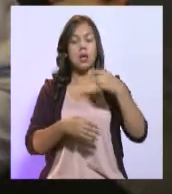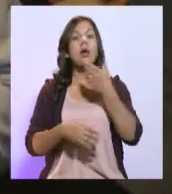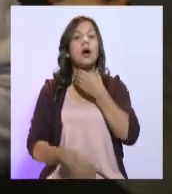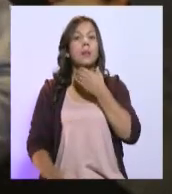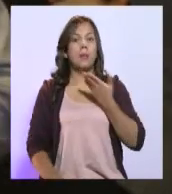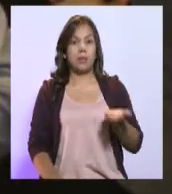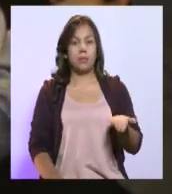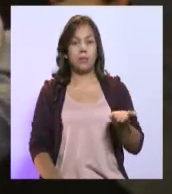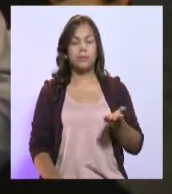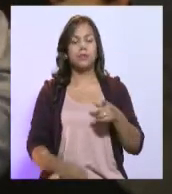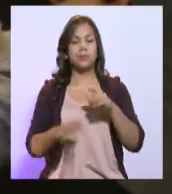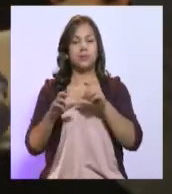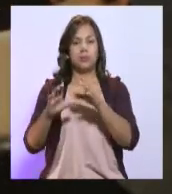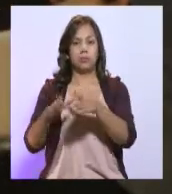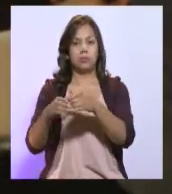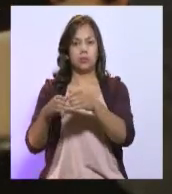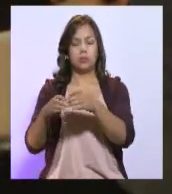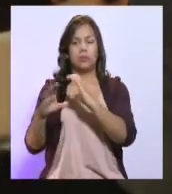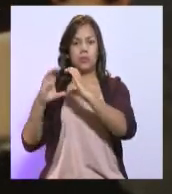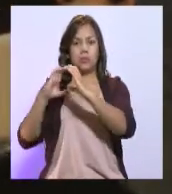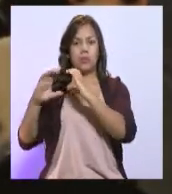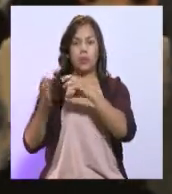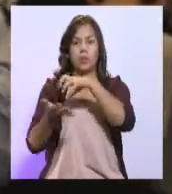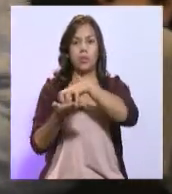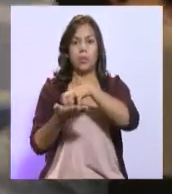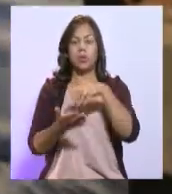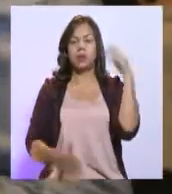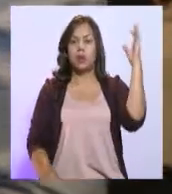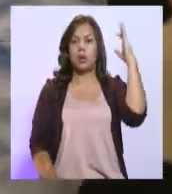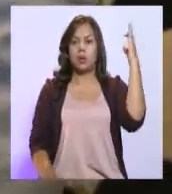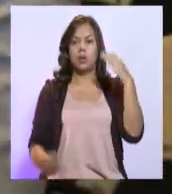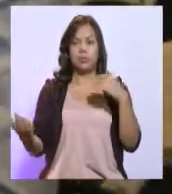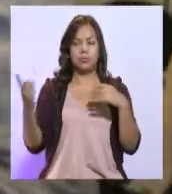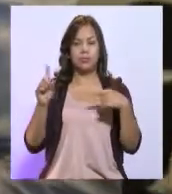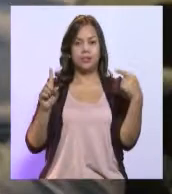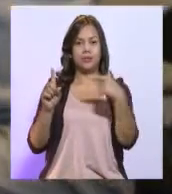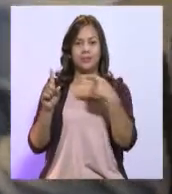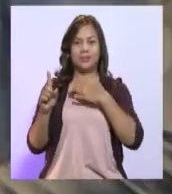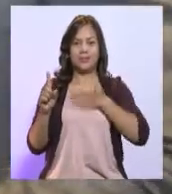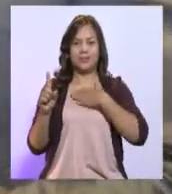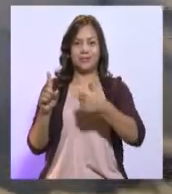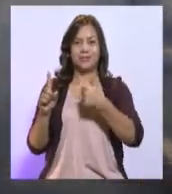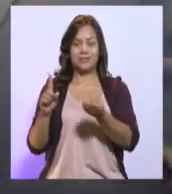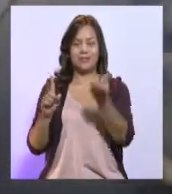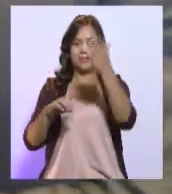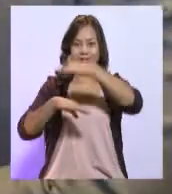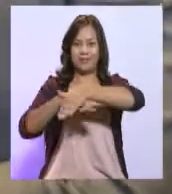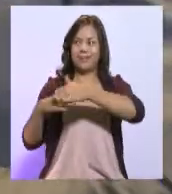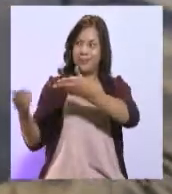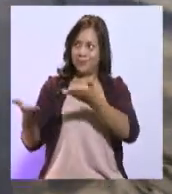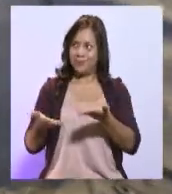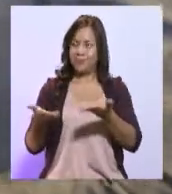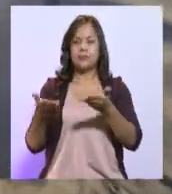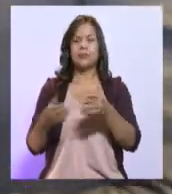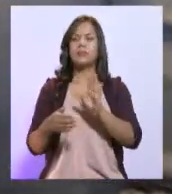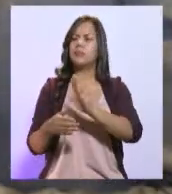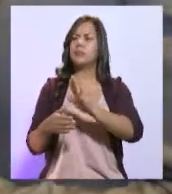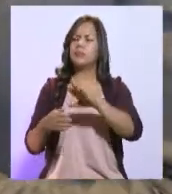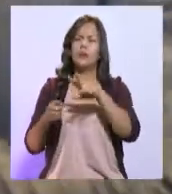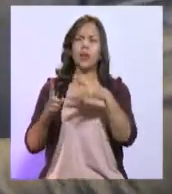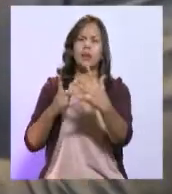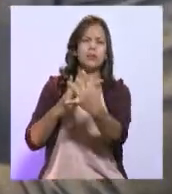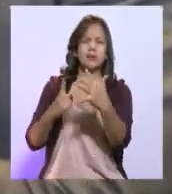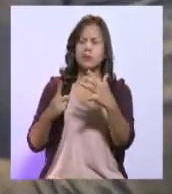a conversar con la asambleísta Lira Villarba por la provincia de Tungurahua. Asambleísta, buenas tardes, bienvenida a la televisión de la Asamblea Nacional. ¿Cuál es la situación que se